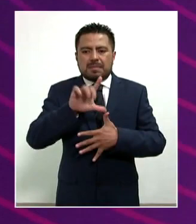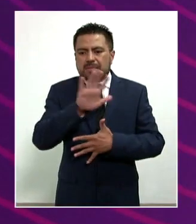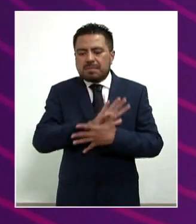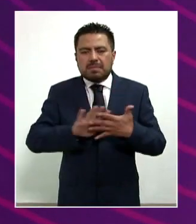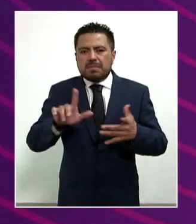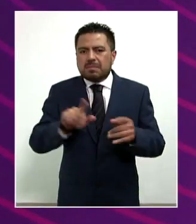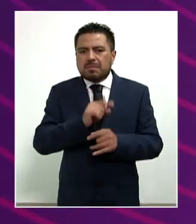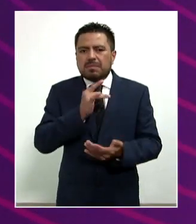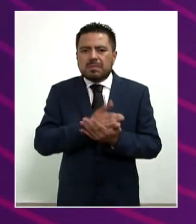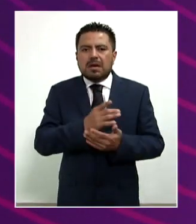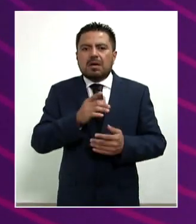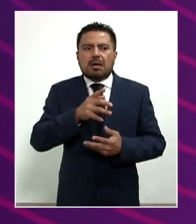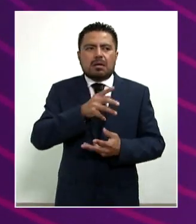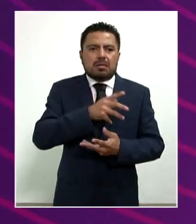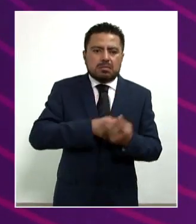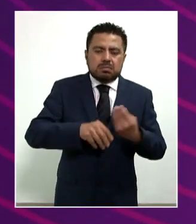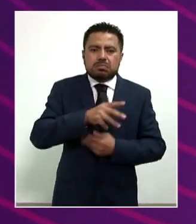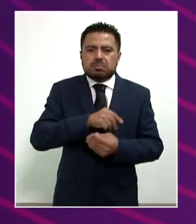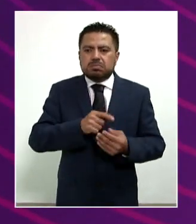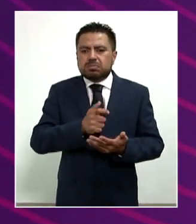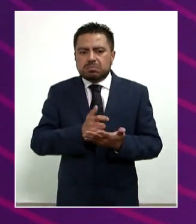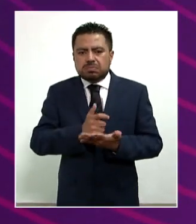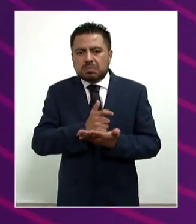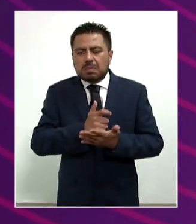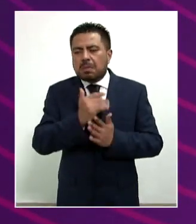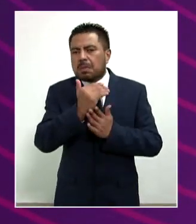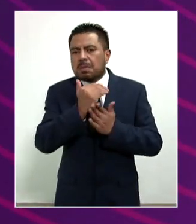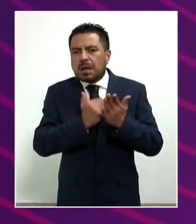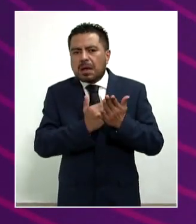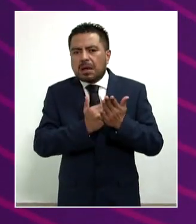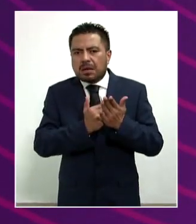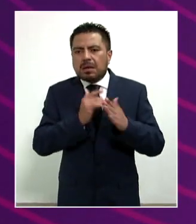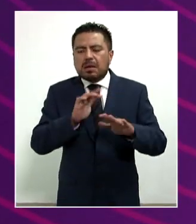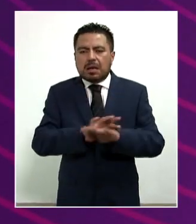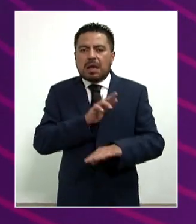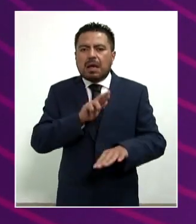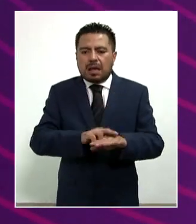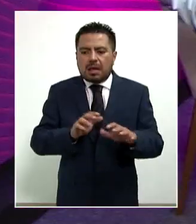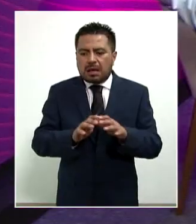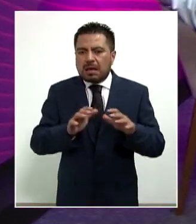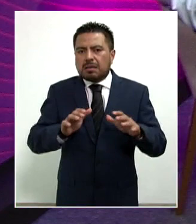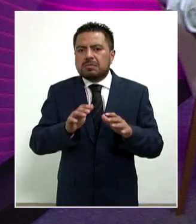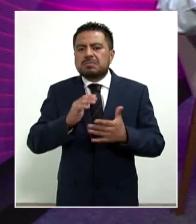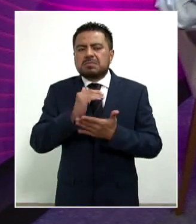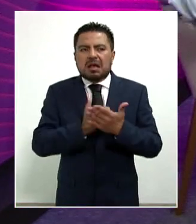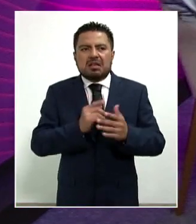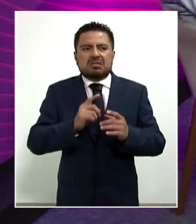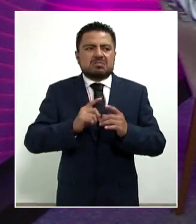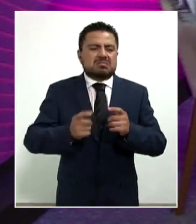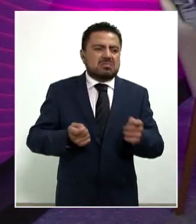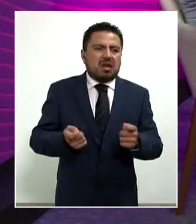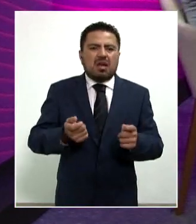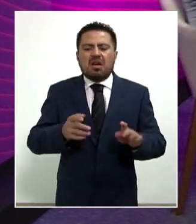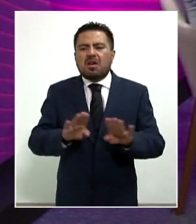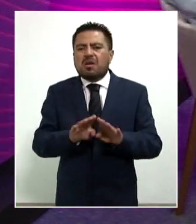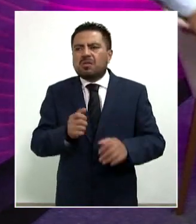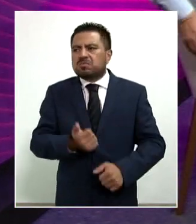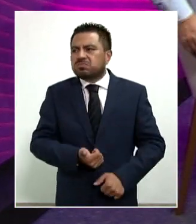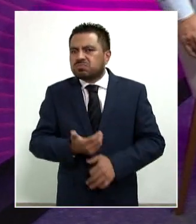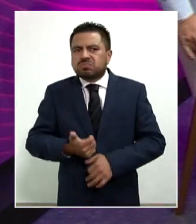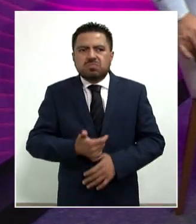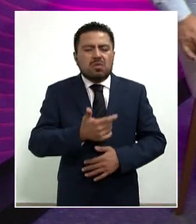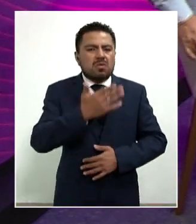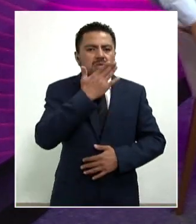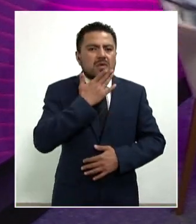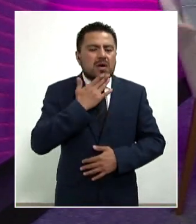Latina, con economías que son un poco menos grandes, menos desarrolladas, menos dinámicas, que no exportan